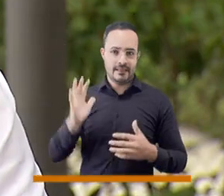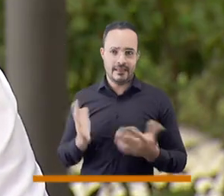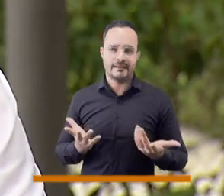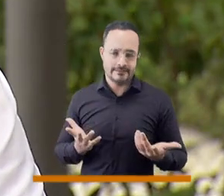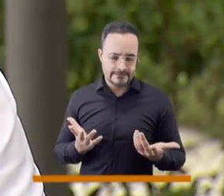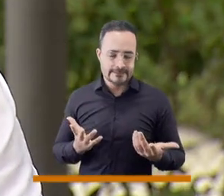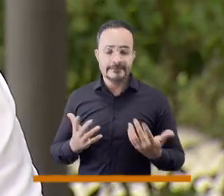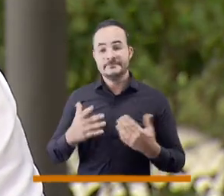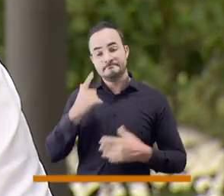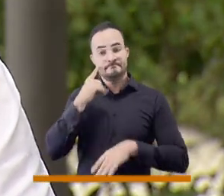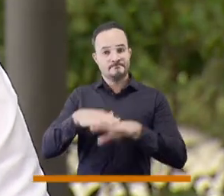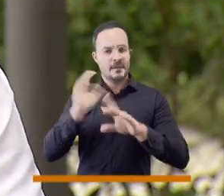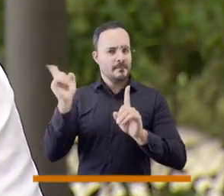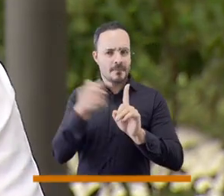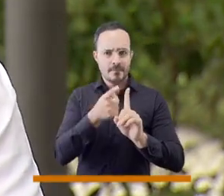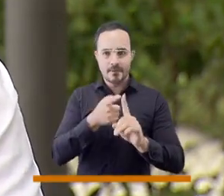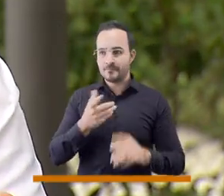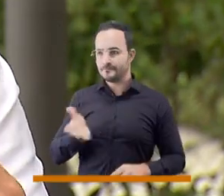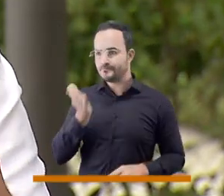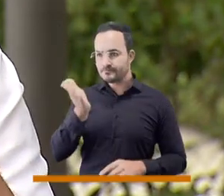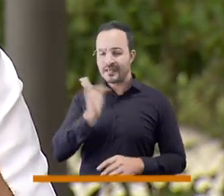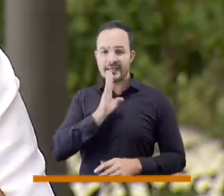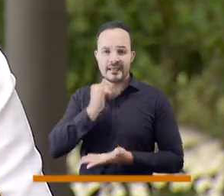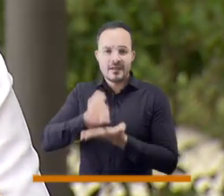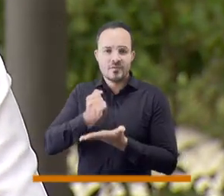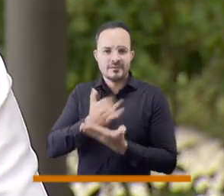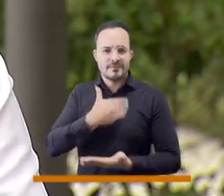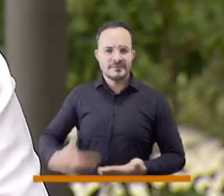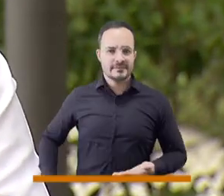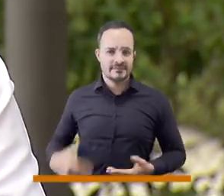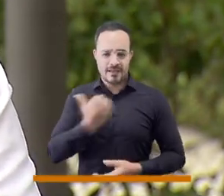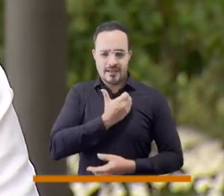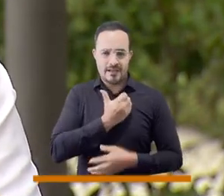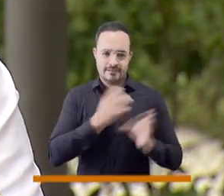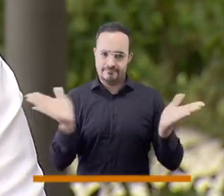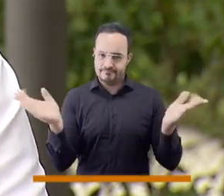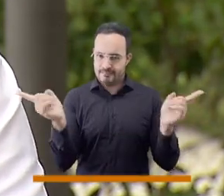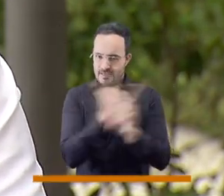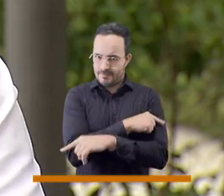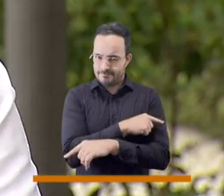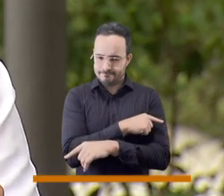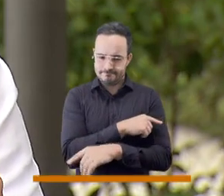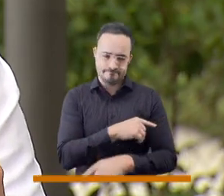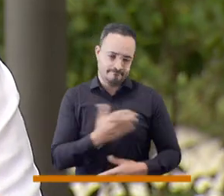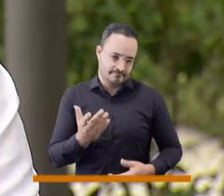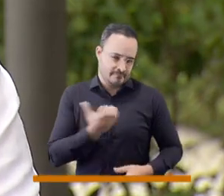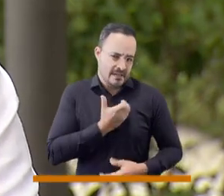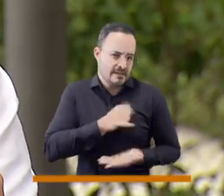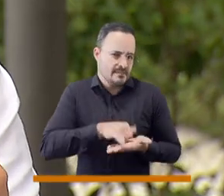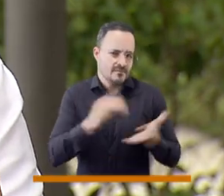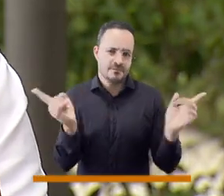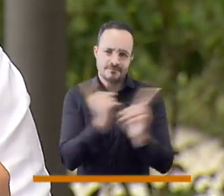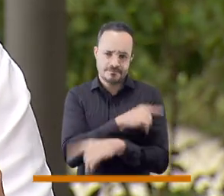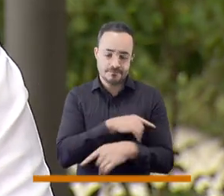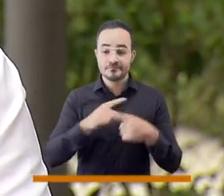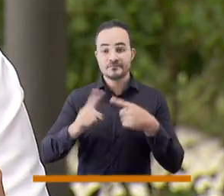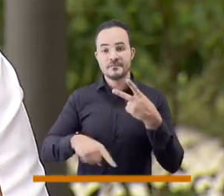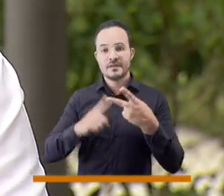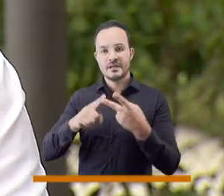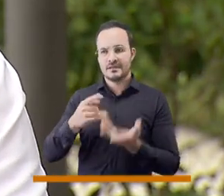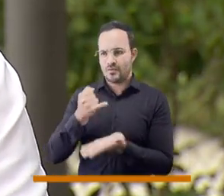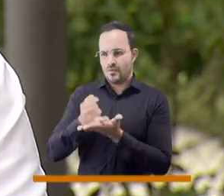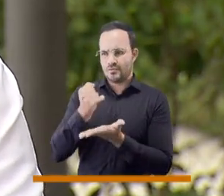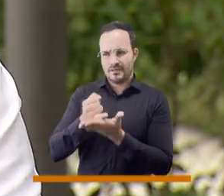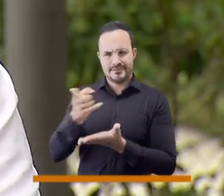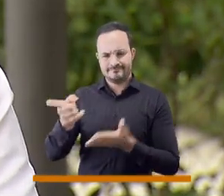corona en Medellín. ¿Qué tenemos que hacer? Primero, cambiar el presidente de la junta directiva, que es el alcalde. Segundo, tenemos que cambiar toda esa